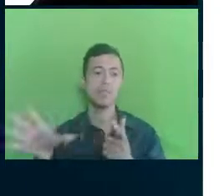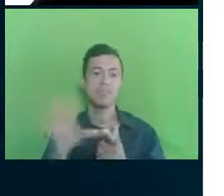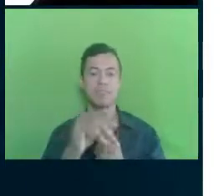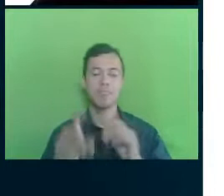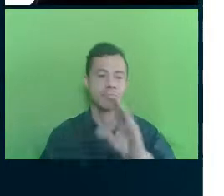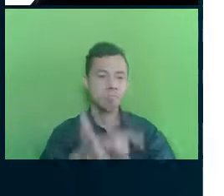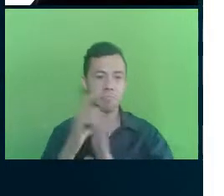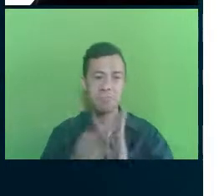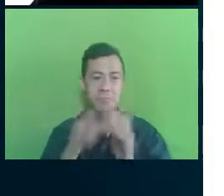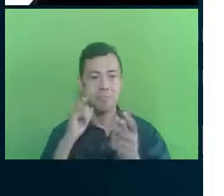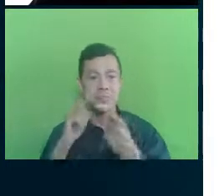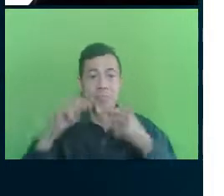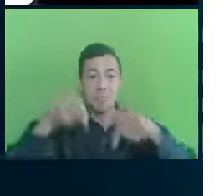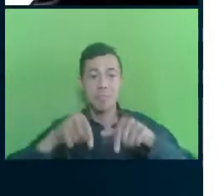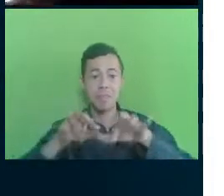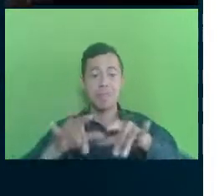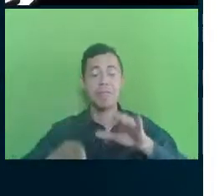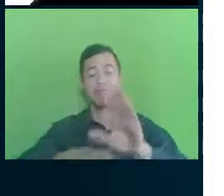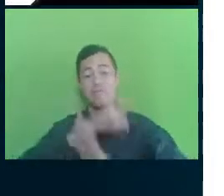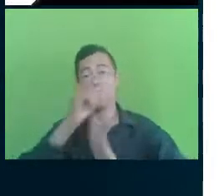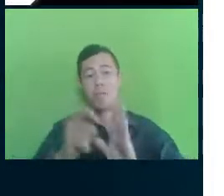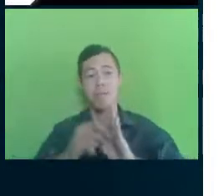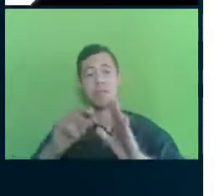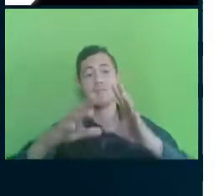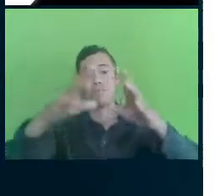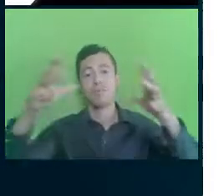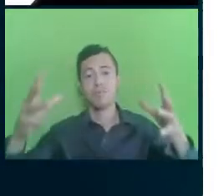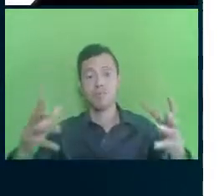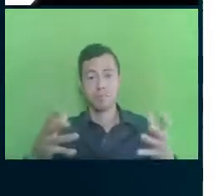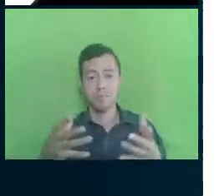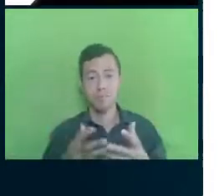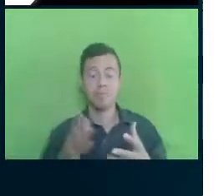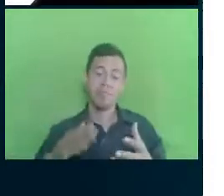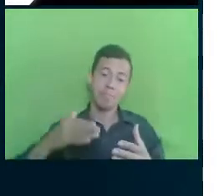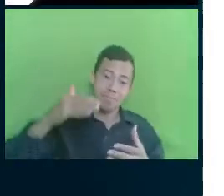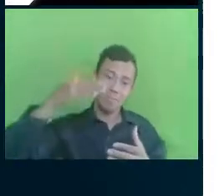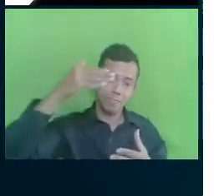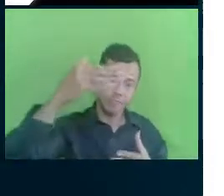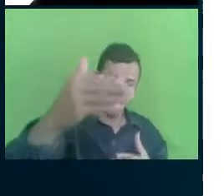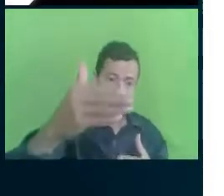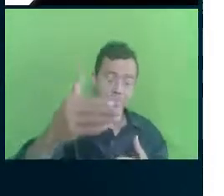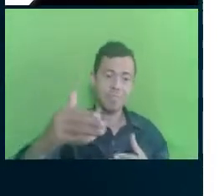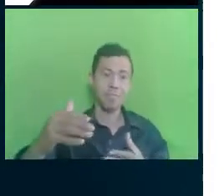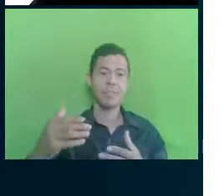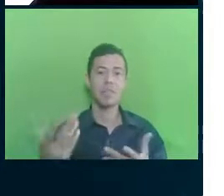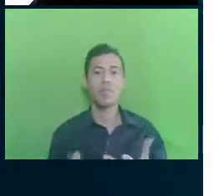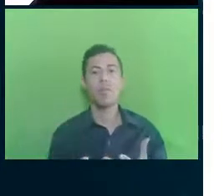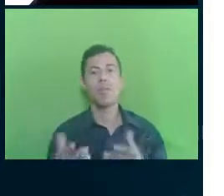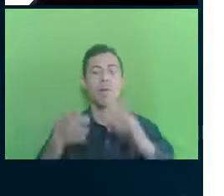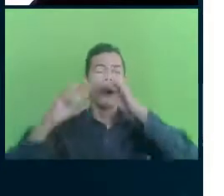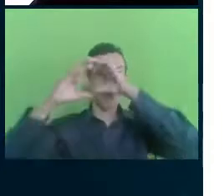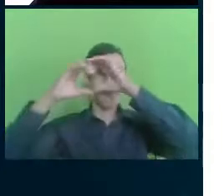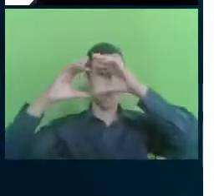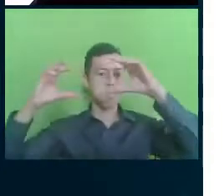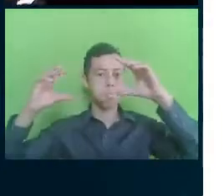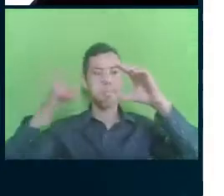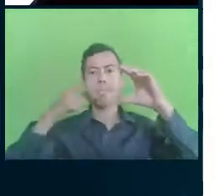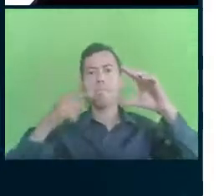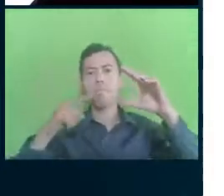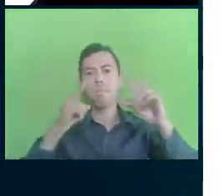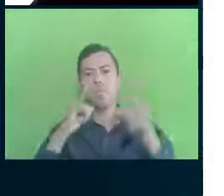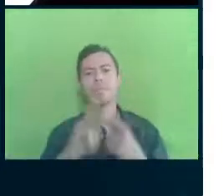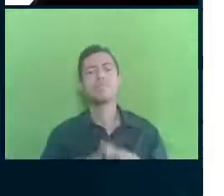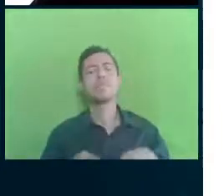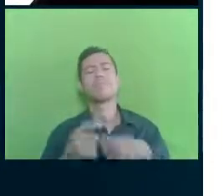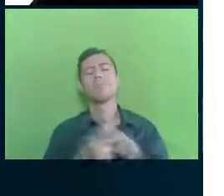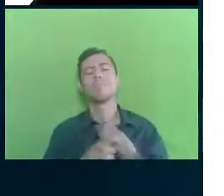que hoy en día existen en el mundo. Entonces está claro que la próxima etapa está en la nube. ¿Y qué es la nube? La nube realmente está acá desde hace